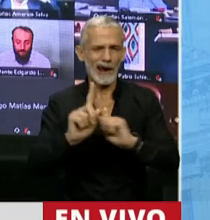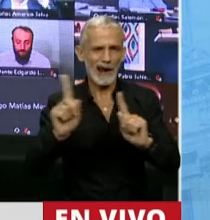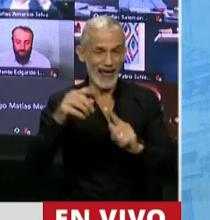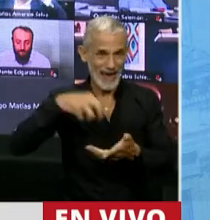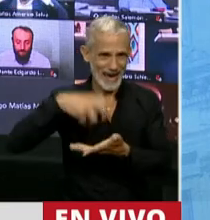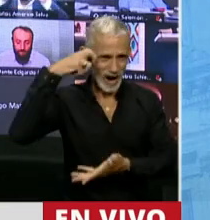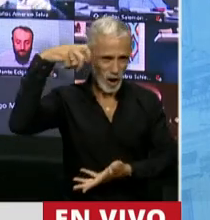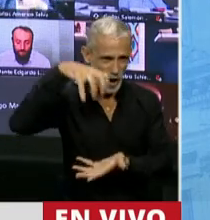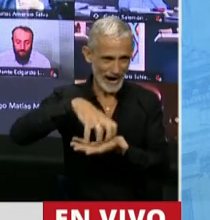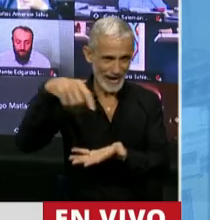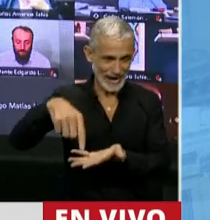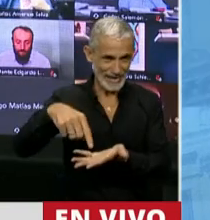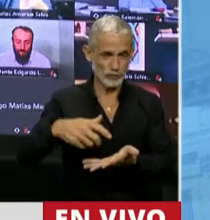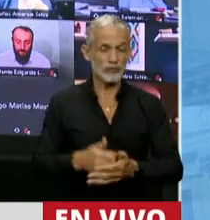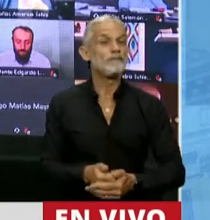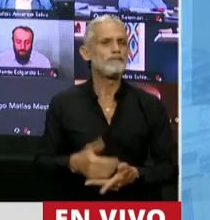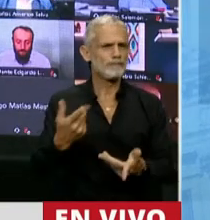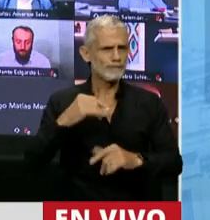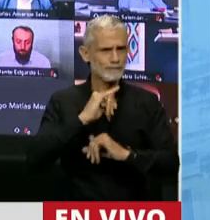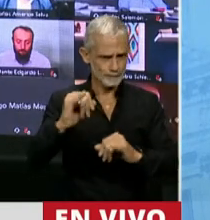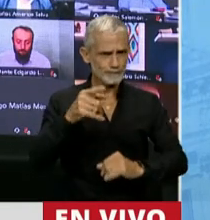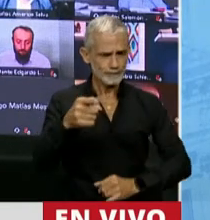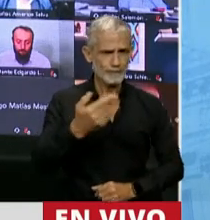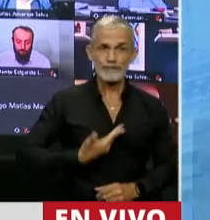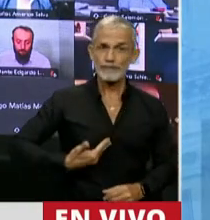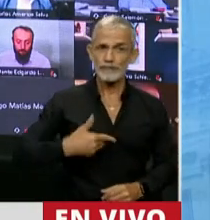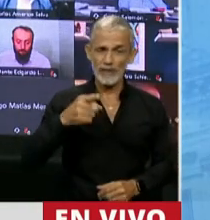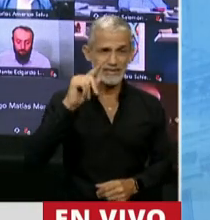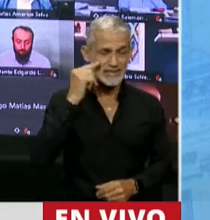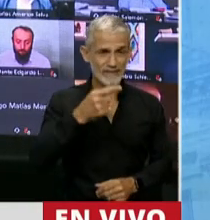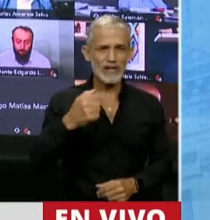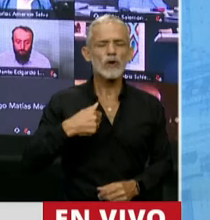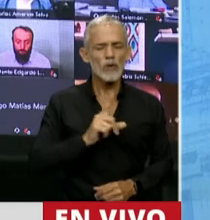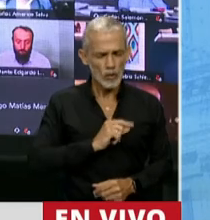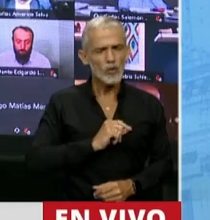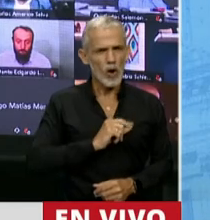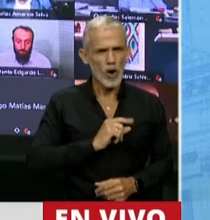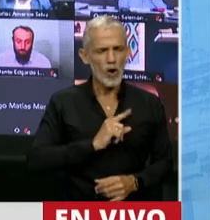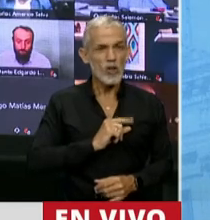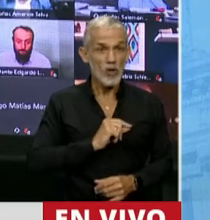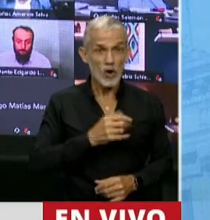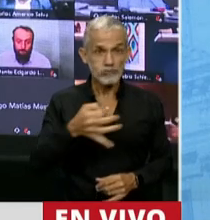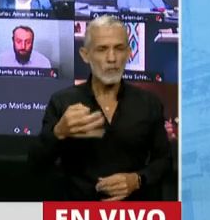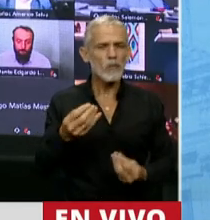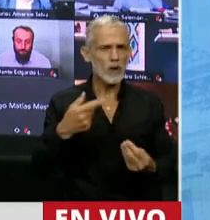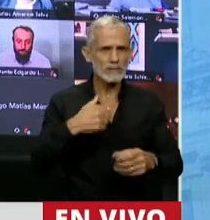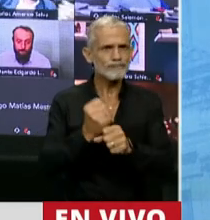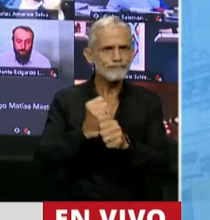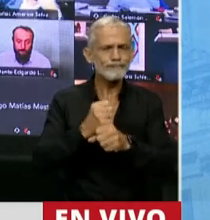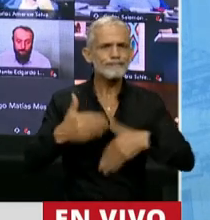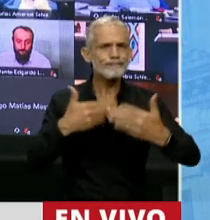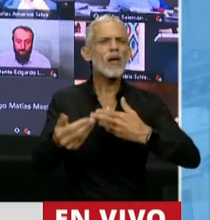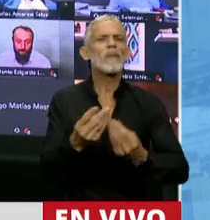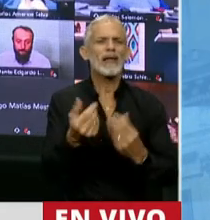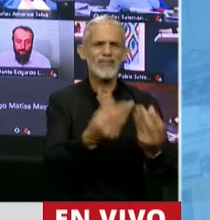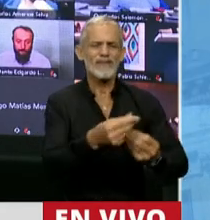la movilidad jubilatoria. Pero le digo, señor presidente, que yo siento un dolor profundo porque siempre he trabajado en